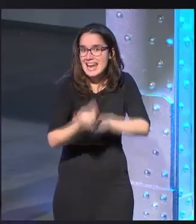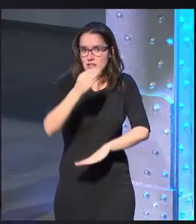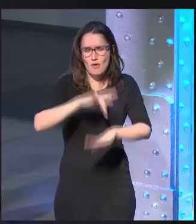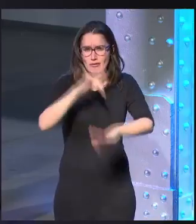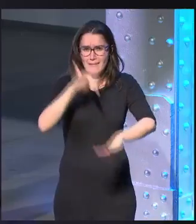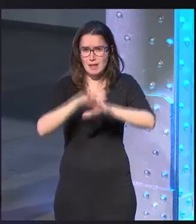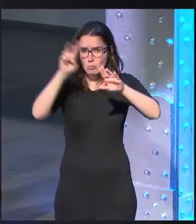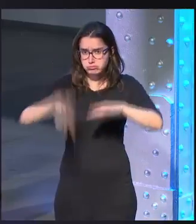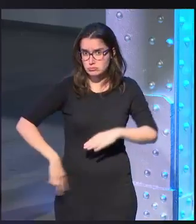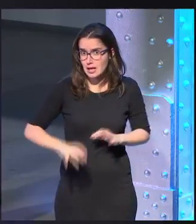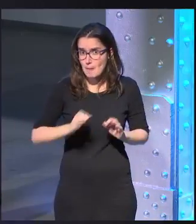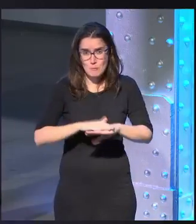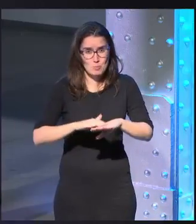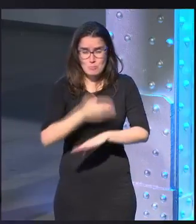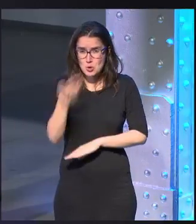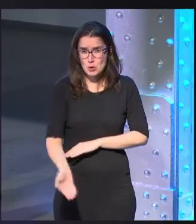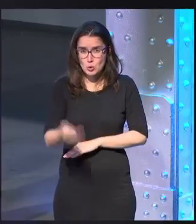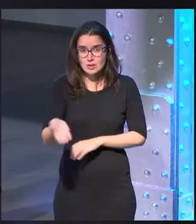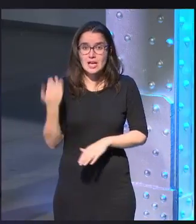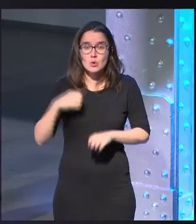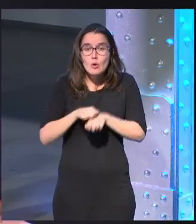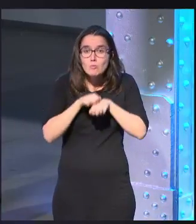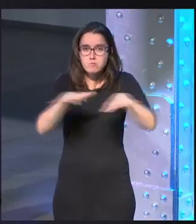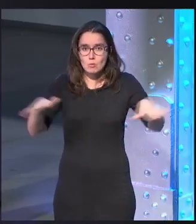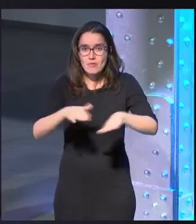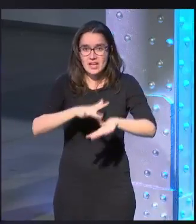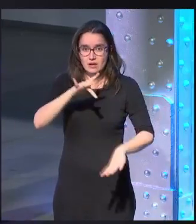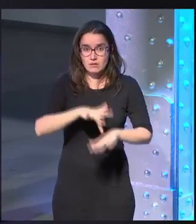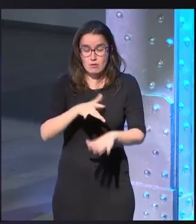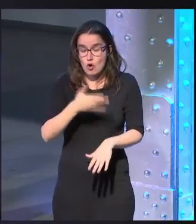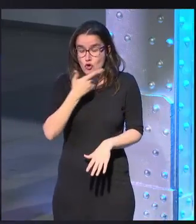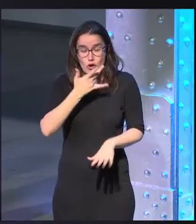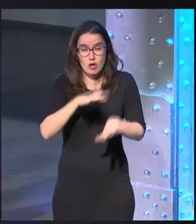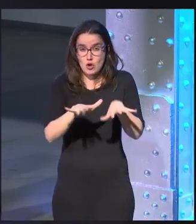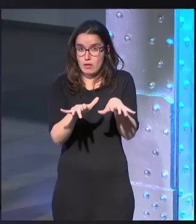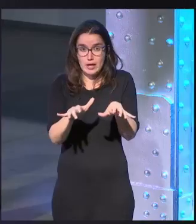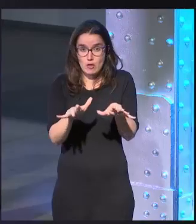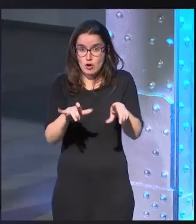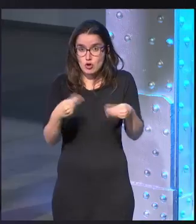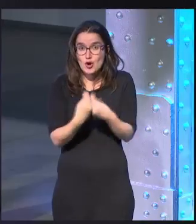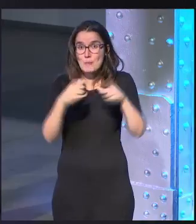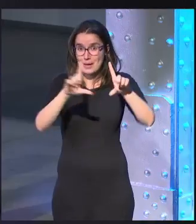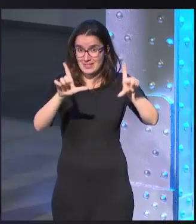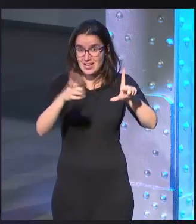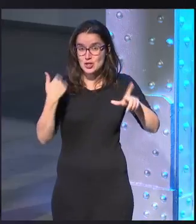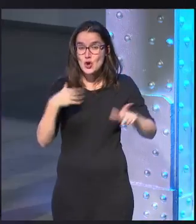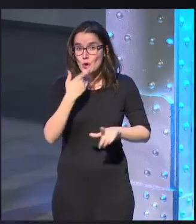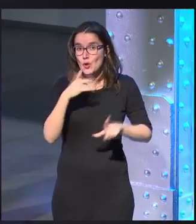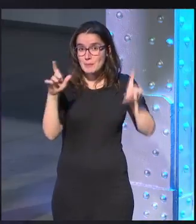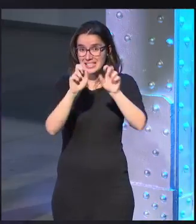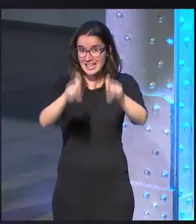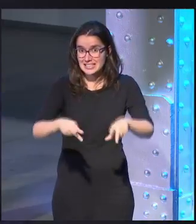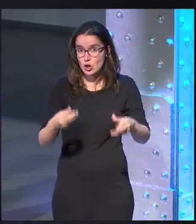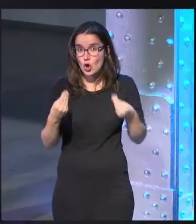fundamental. Nacen, como decía antes, en la expansión digital, conocen la computadora con pantalla, yo la conocí sin pantalla,